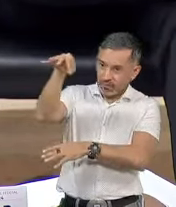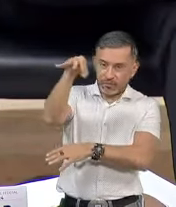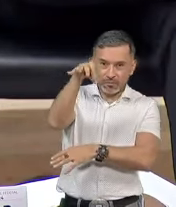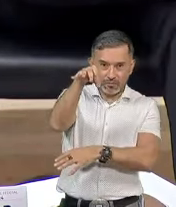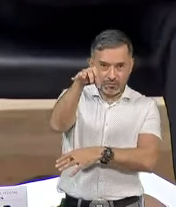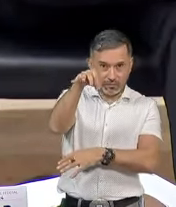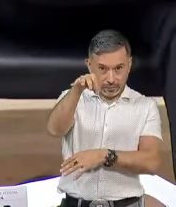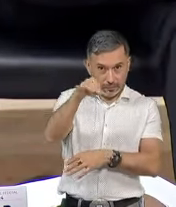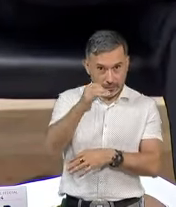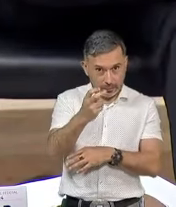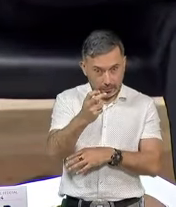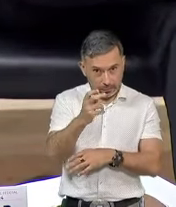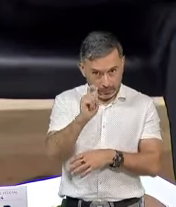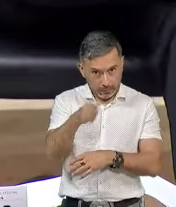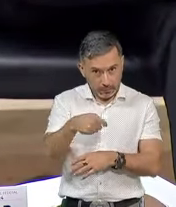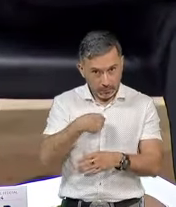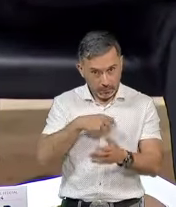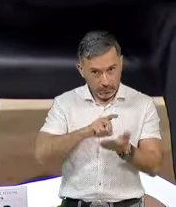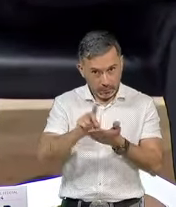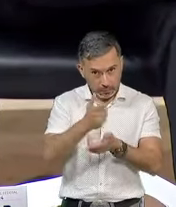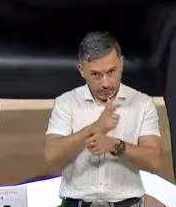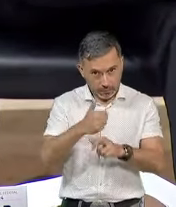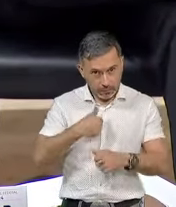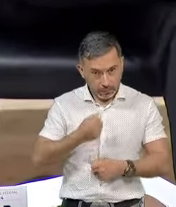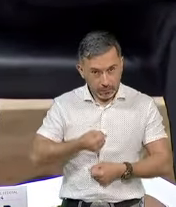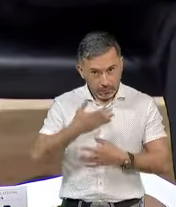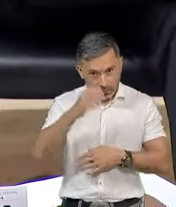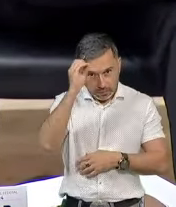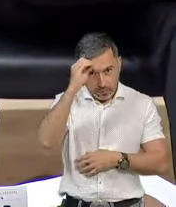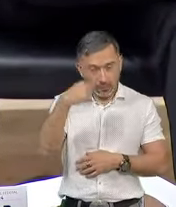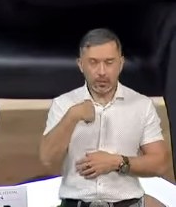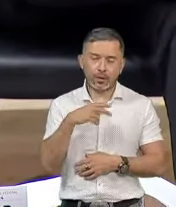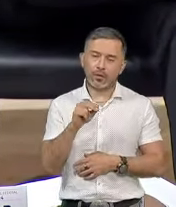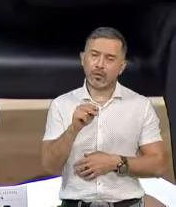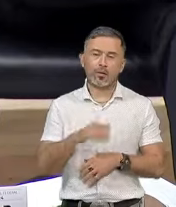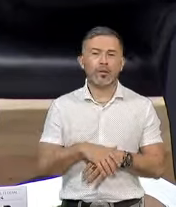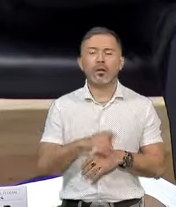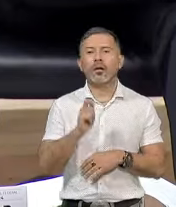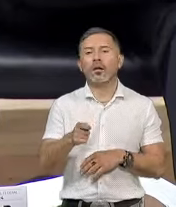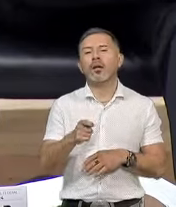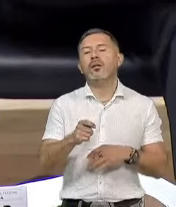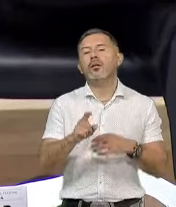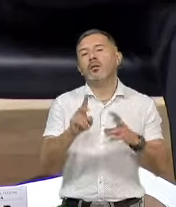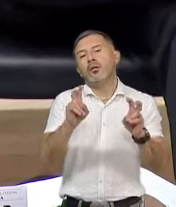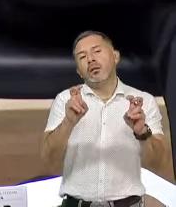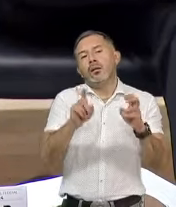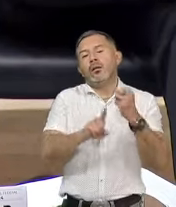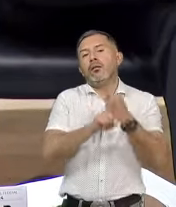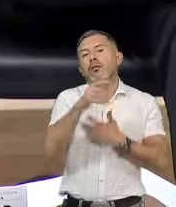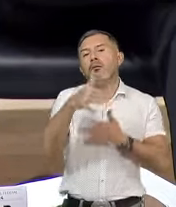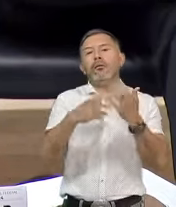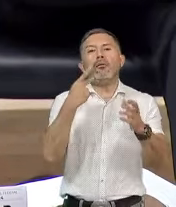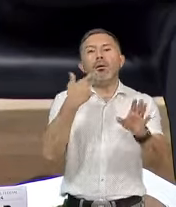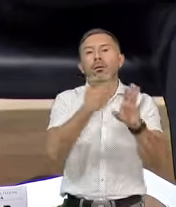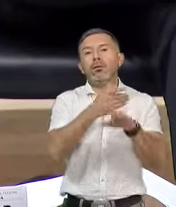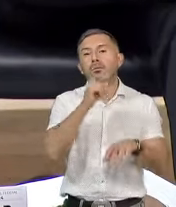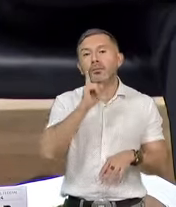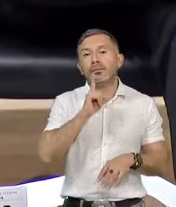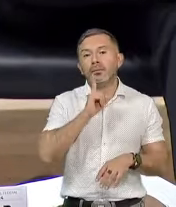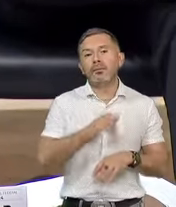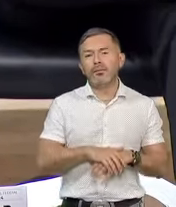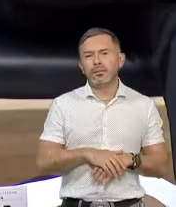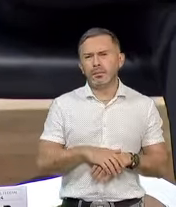libremente mi opinión dirían que es violencia política de género que estoy haciendo una